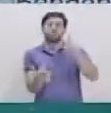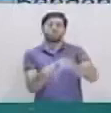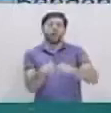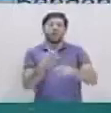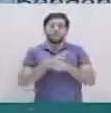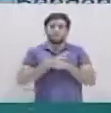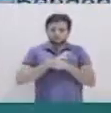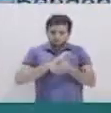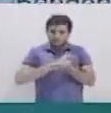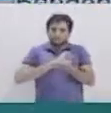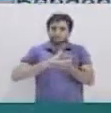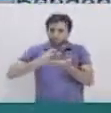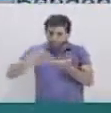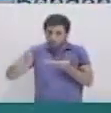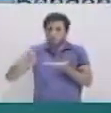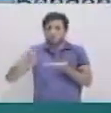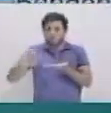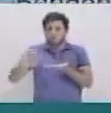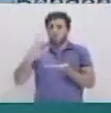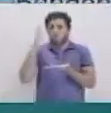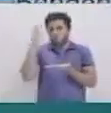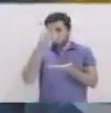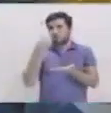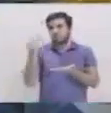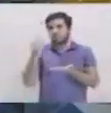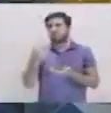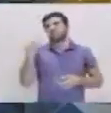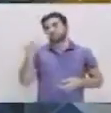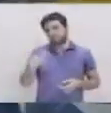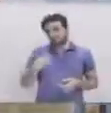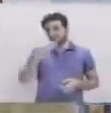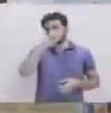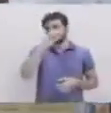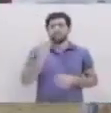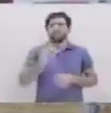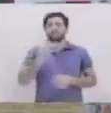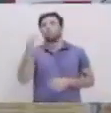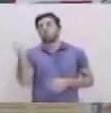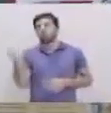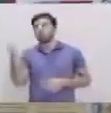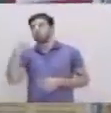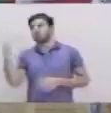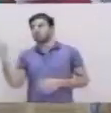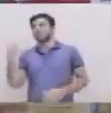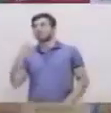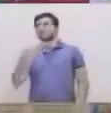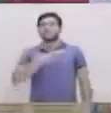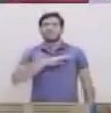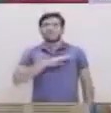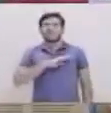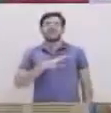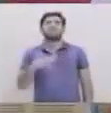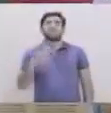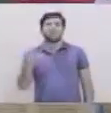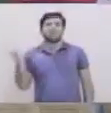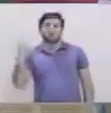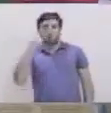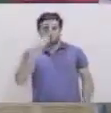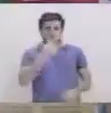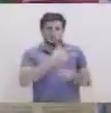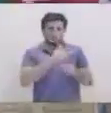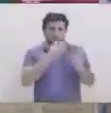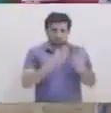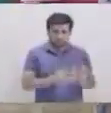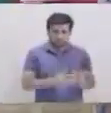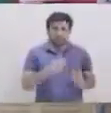habías dado un dato importante, dos autores. Uno de origen guatemalteco y el otro de nacionalidad cubana. Y la letra del himno nacional